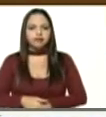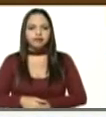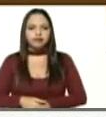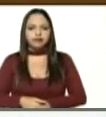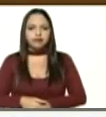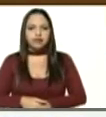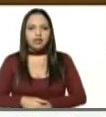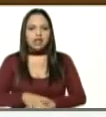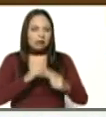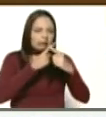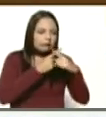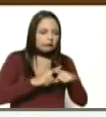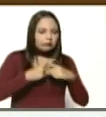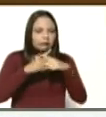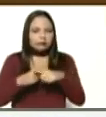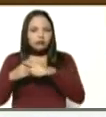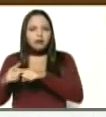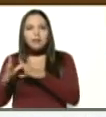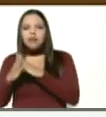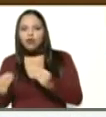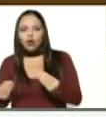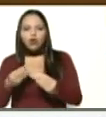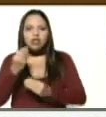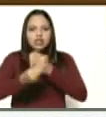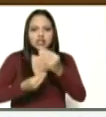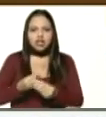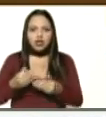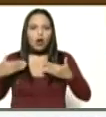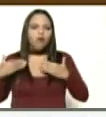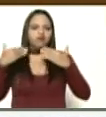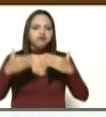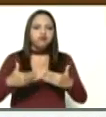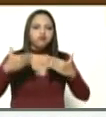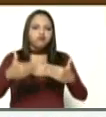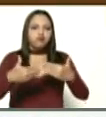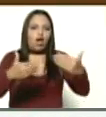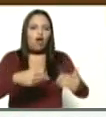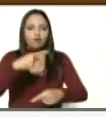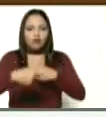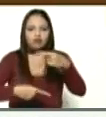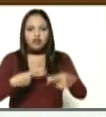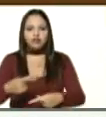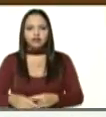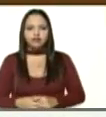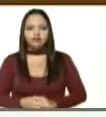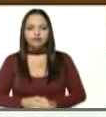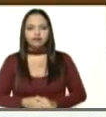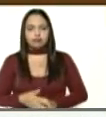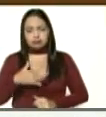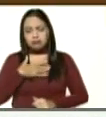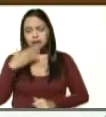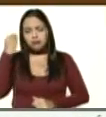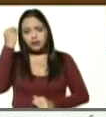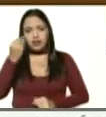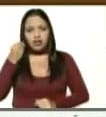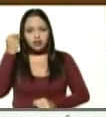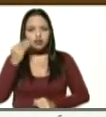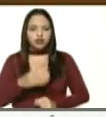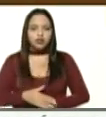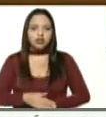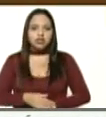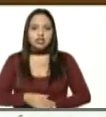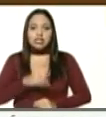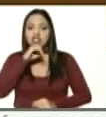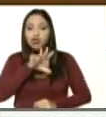sacar cuentas de todo lo que hemos venido haciendo como proceso. Y yo creo que, aun cuando la historia